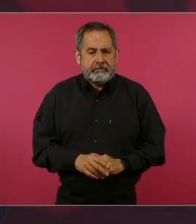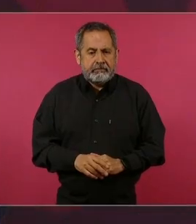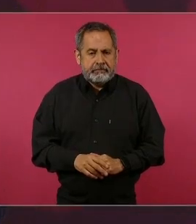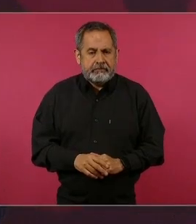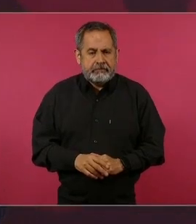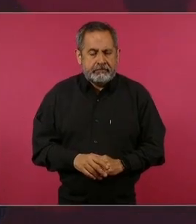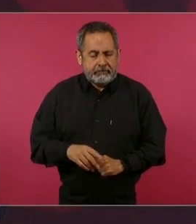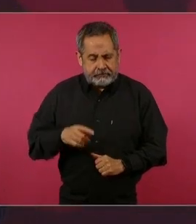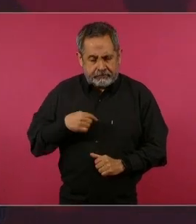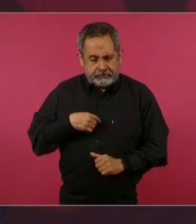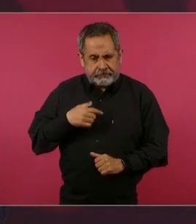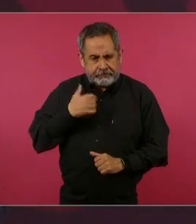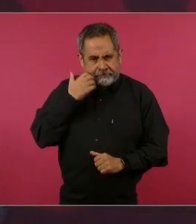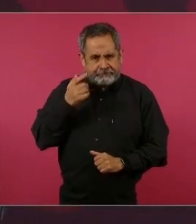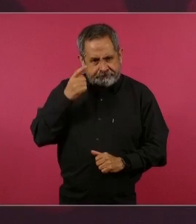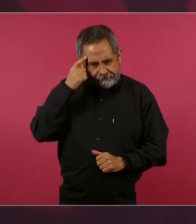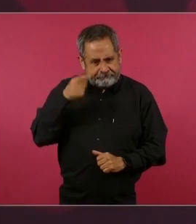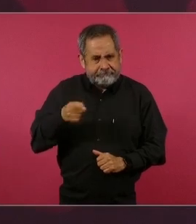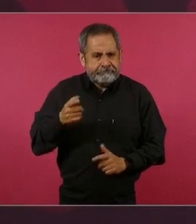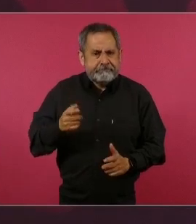el agrupamiento